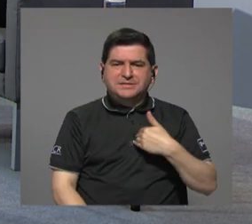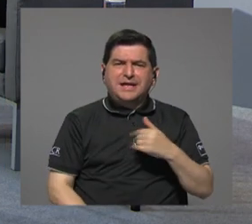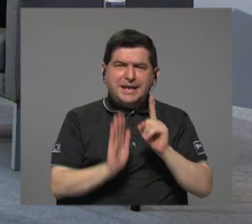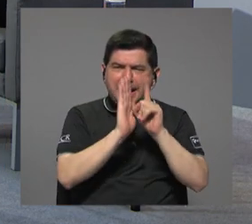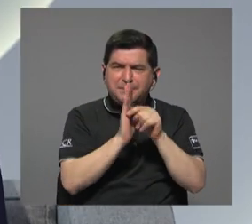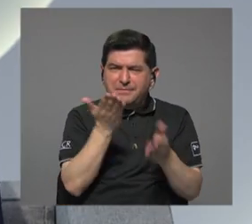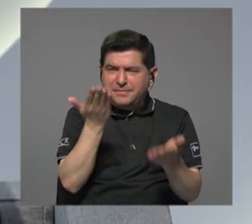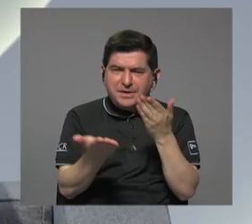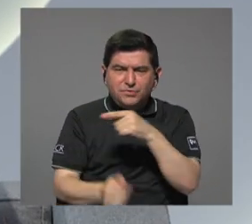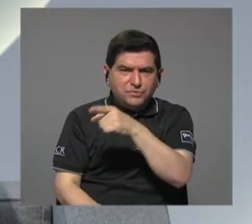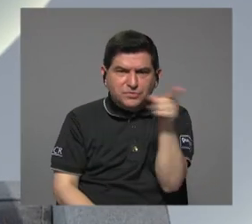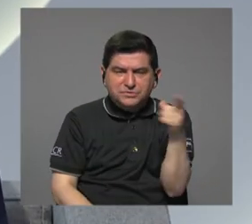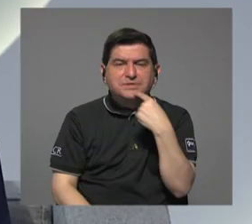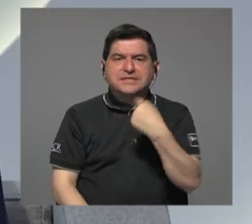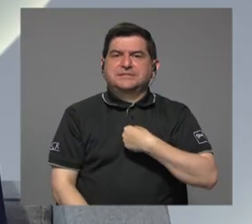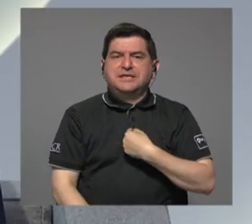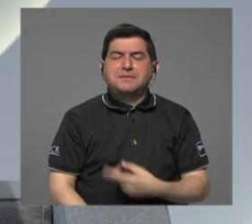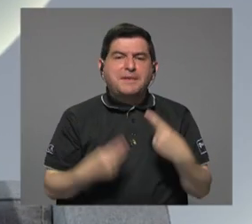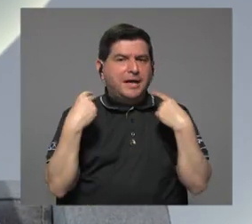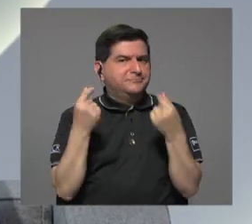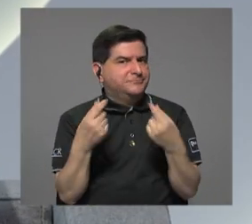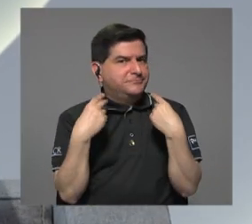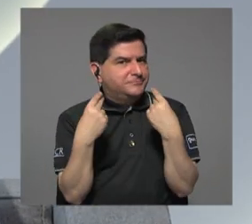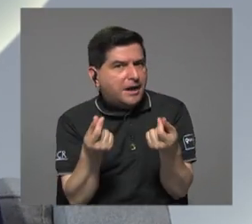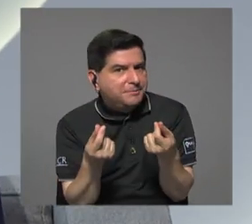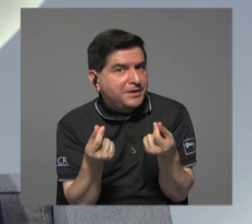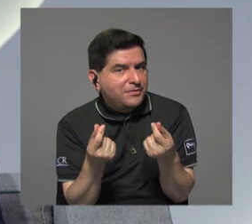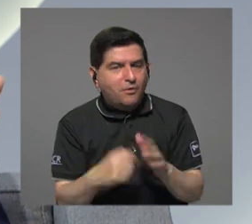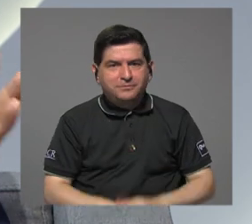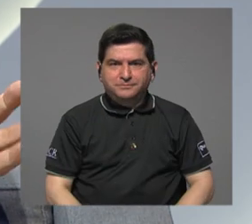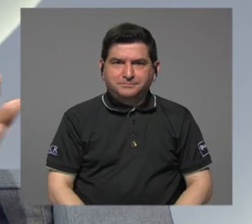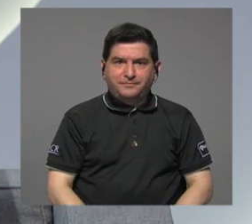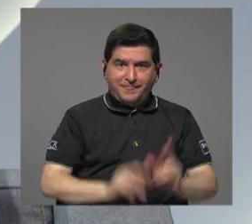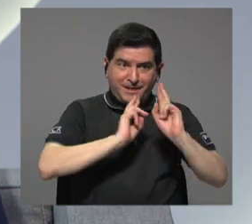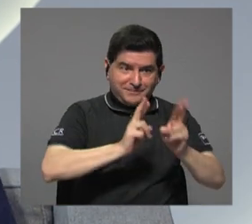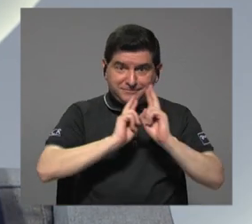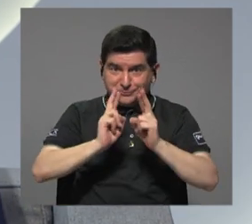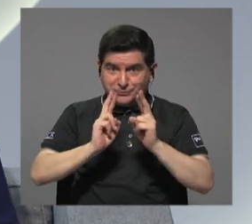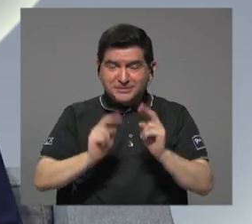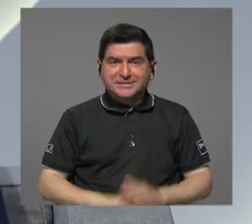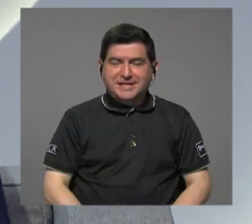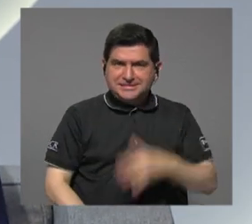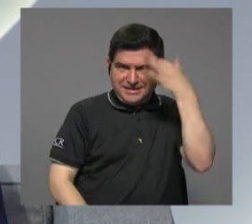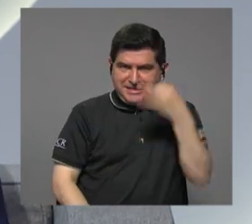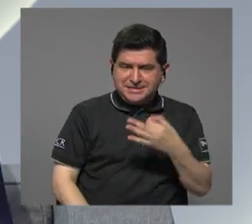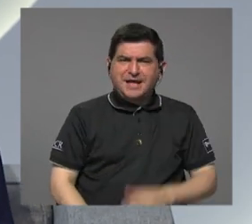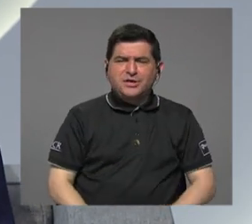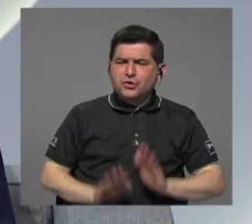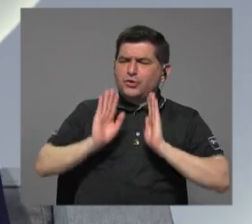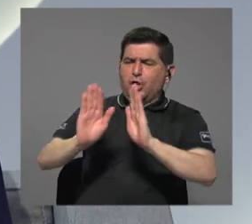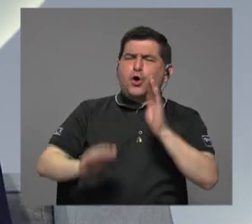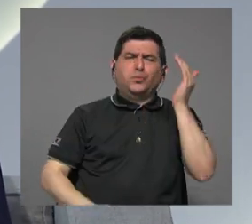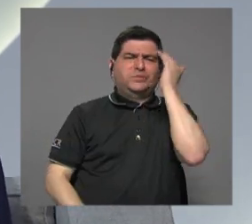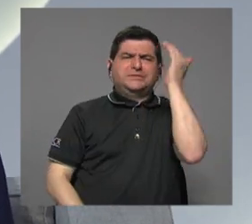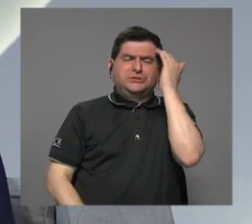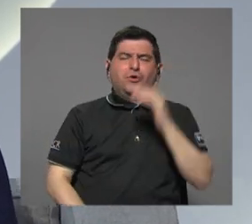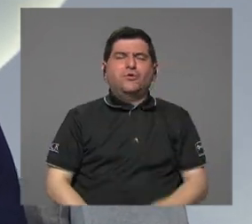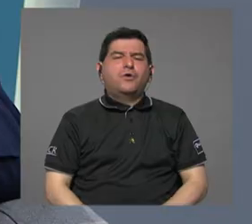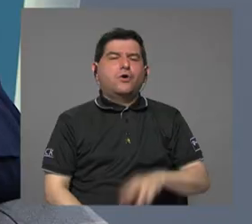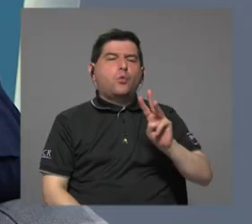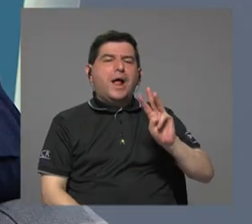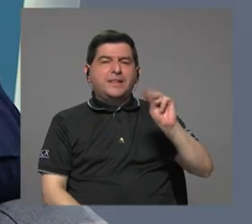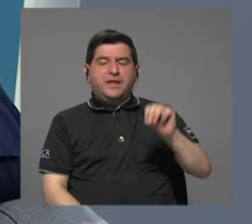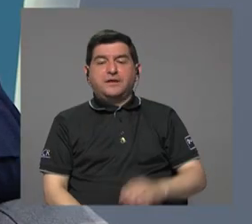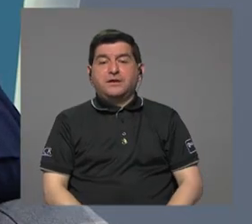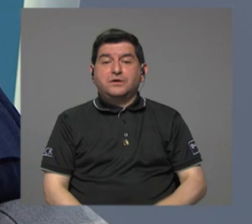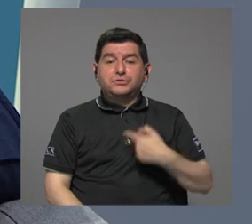minutos me indican ustedes muy rápidas a ver las las respuestas posiciones sobre la objeción de conciencia con walter para